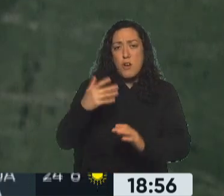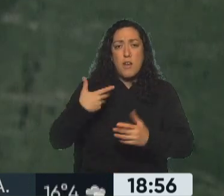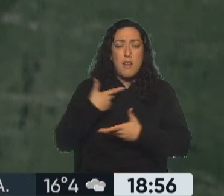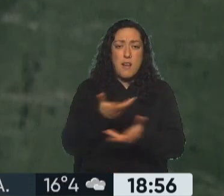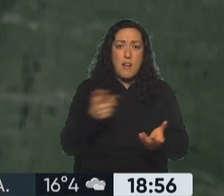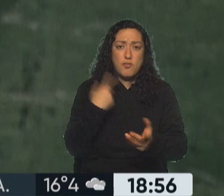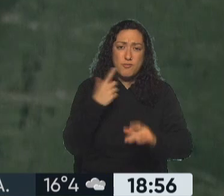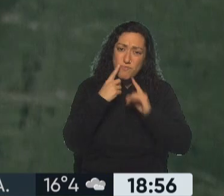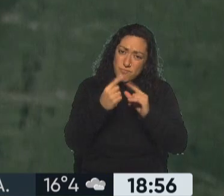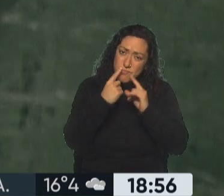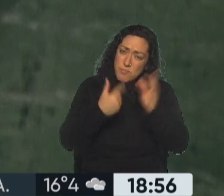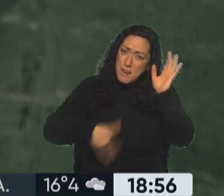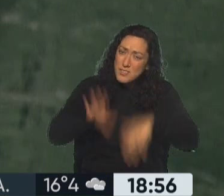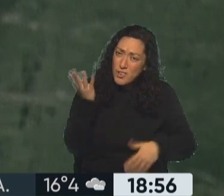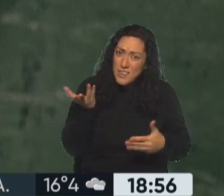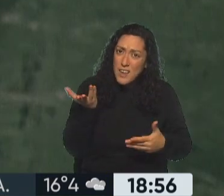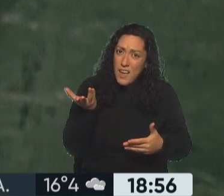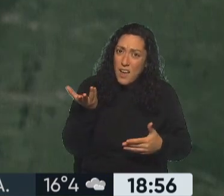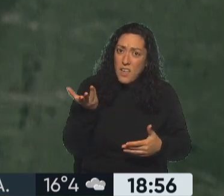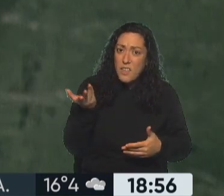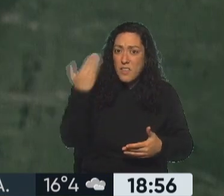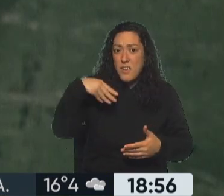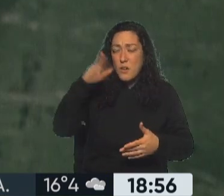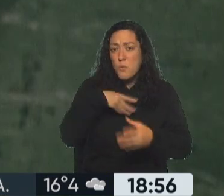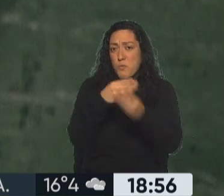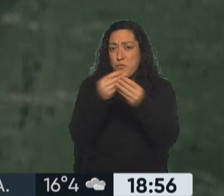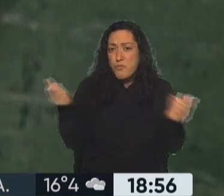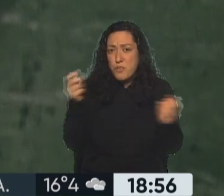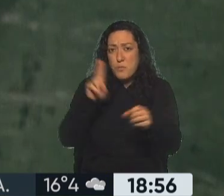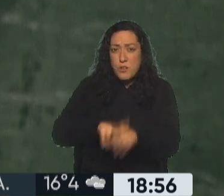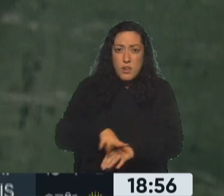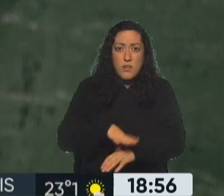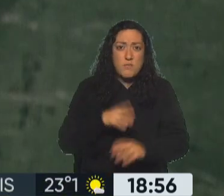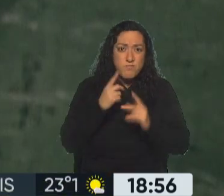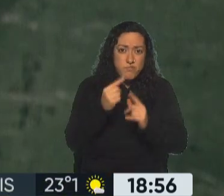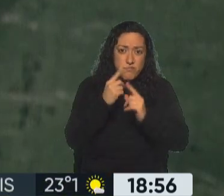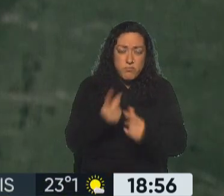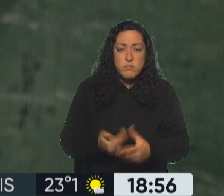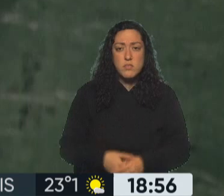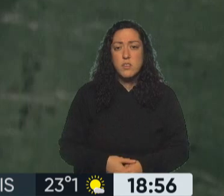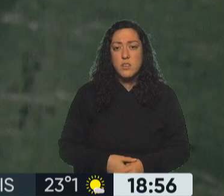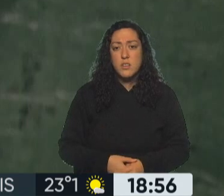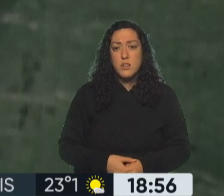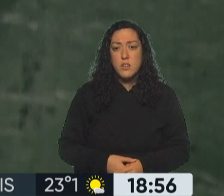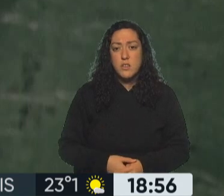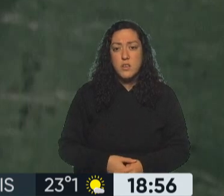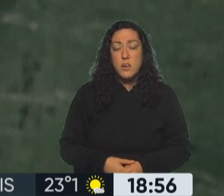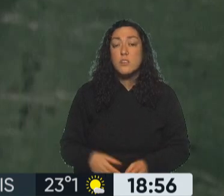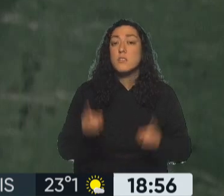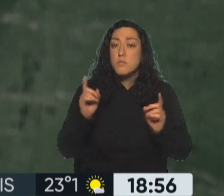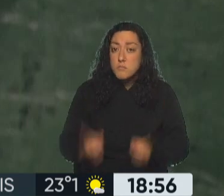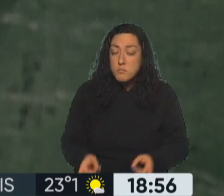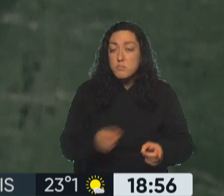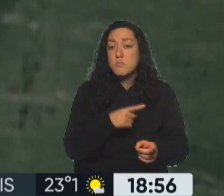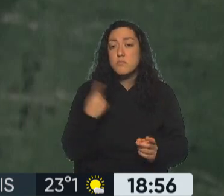una abrumadora mayoría la necesidad de poner fin a dicho bloqueo. Asimismo,